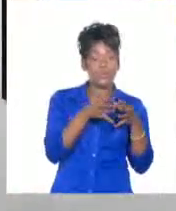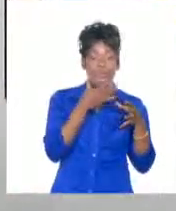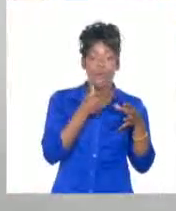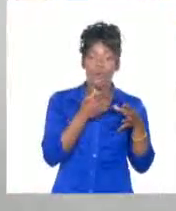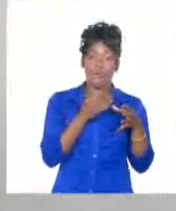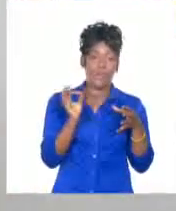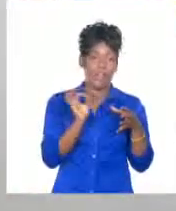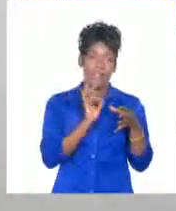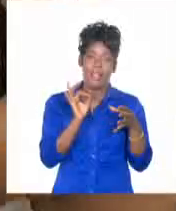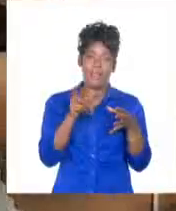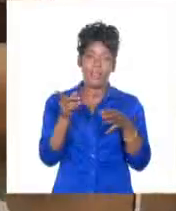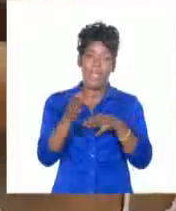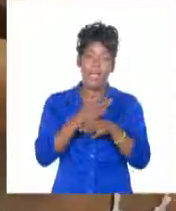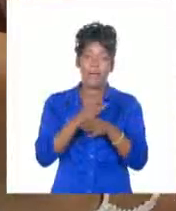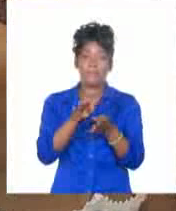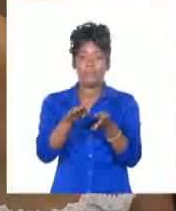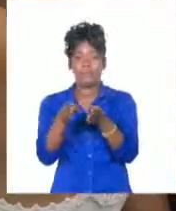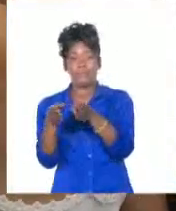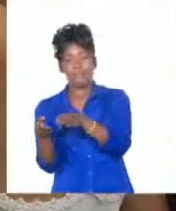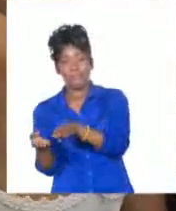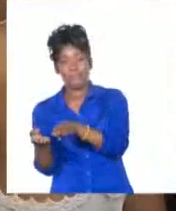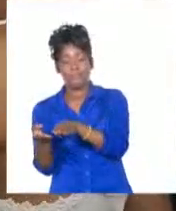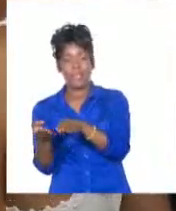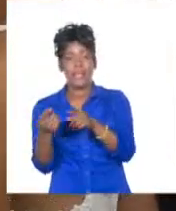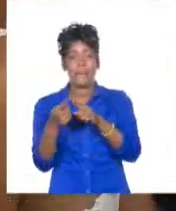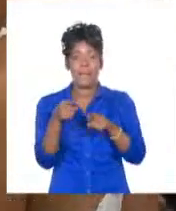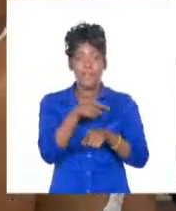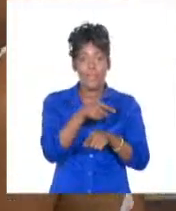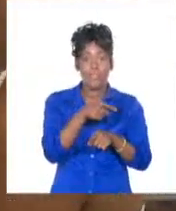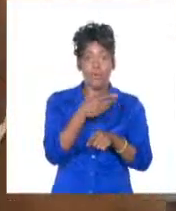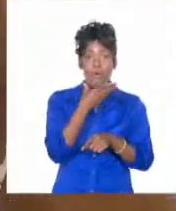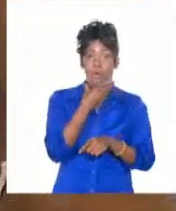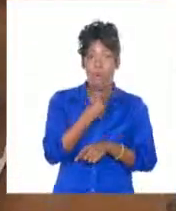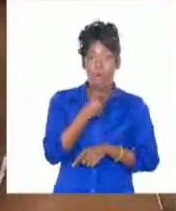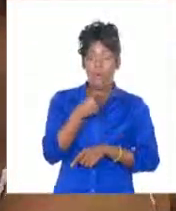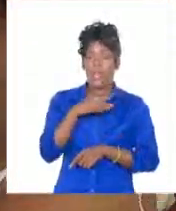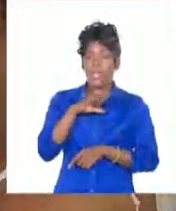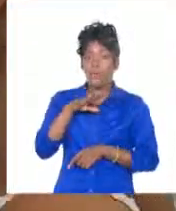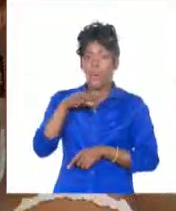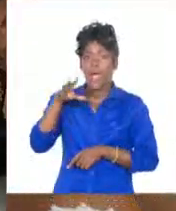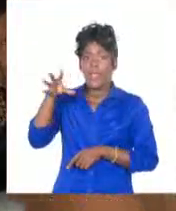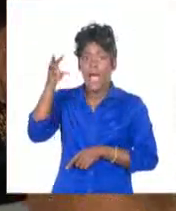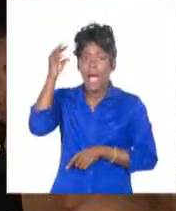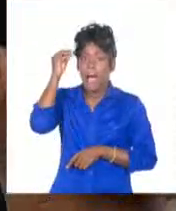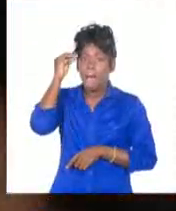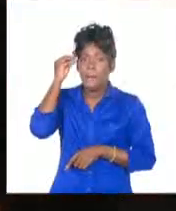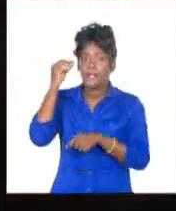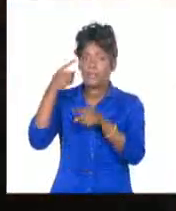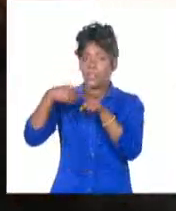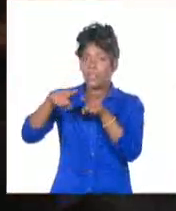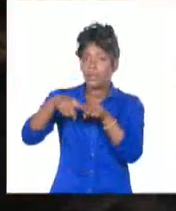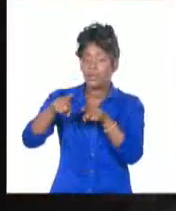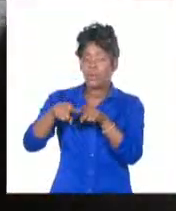que ha podido recoger de otras personas, traduce eso en una imagen de un